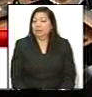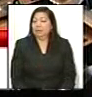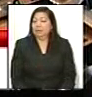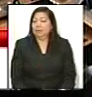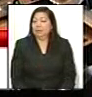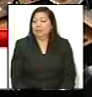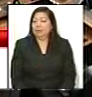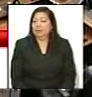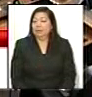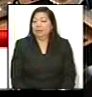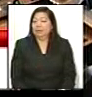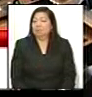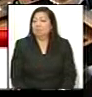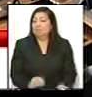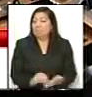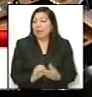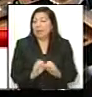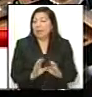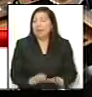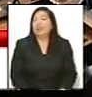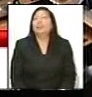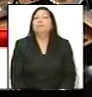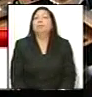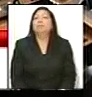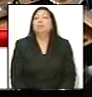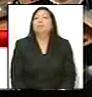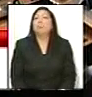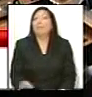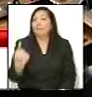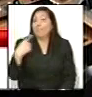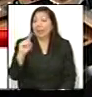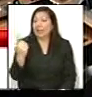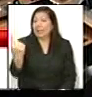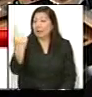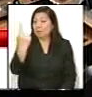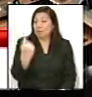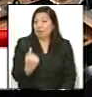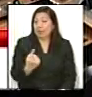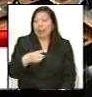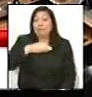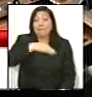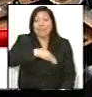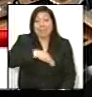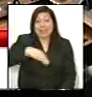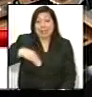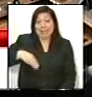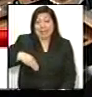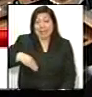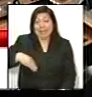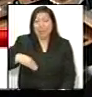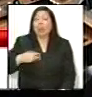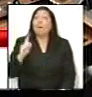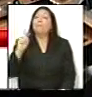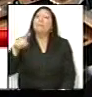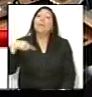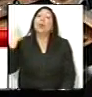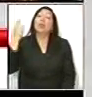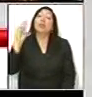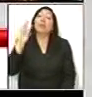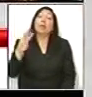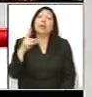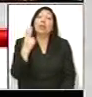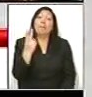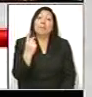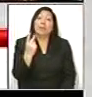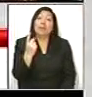votar nuevamente a fin de que quede clara la votación. Para que informativamente asista el presidente del Consejo de Ministros, cursar la invitación para el próximo martes 21